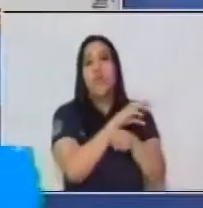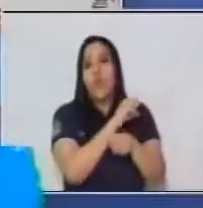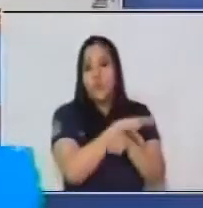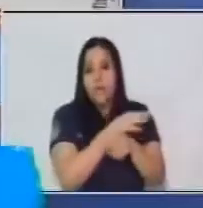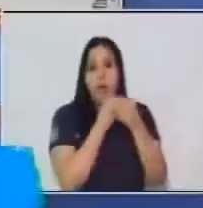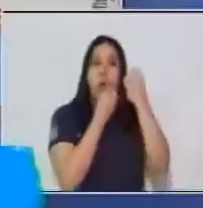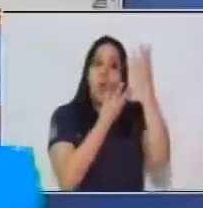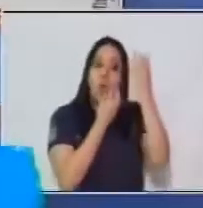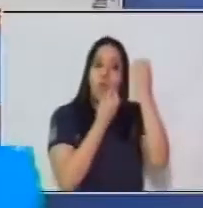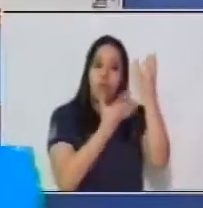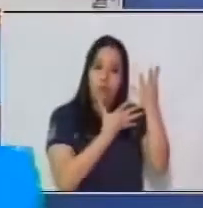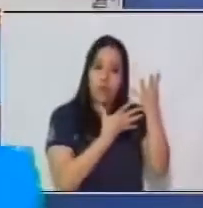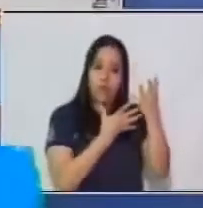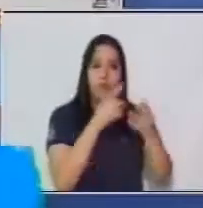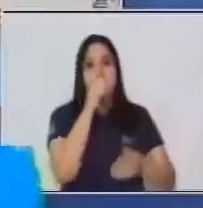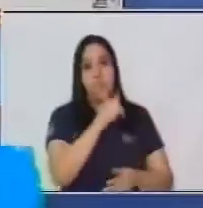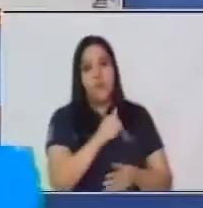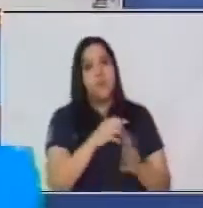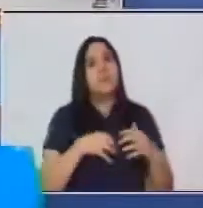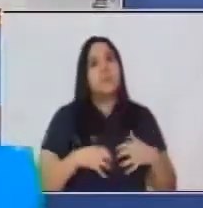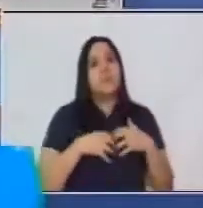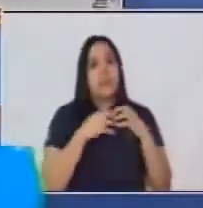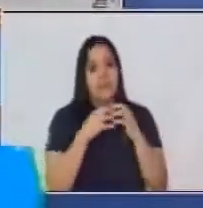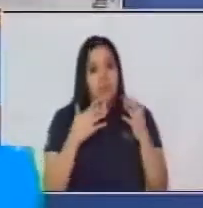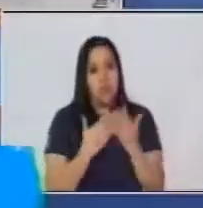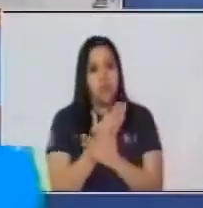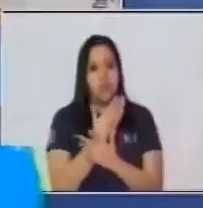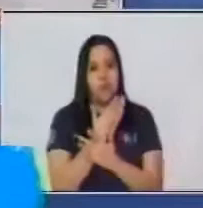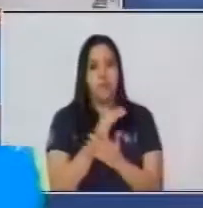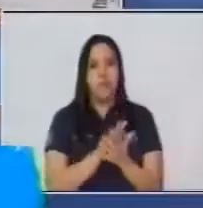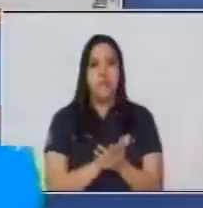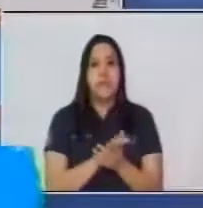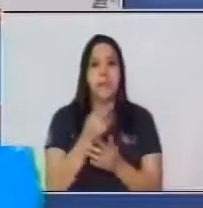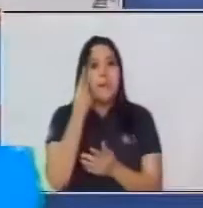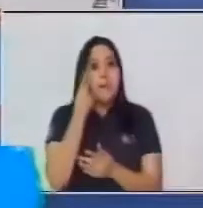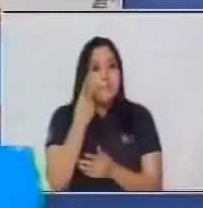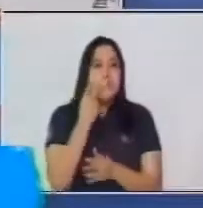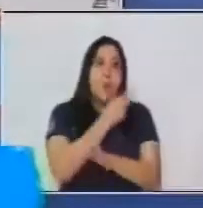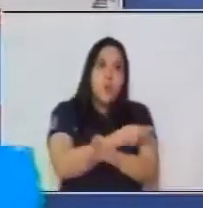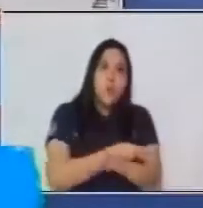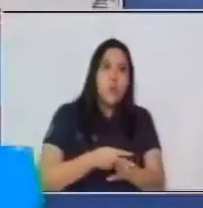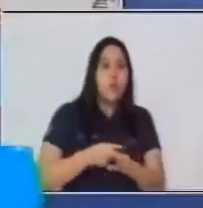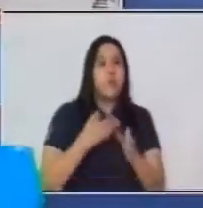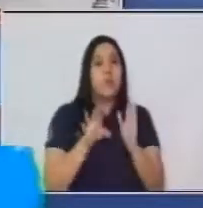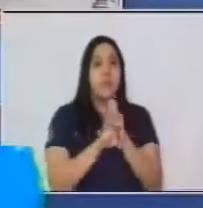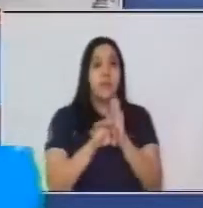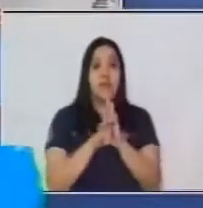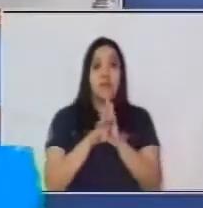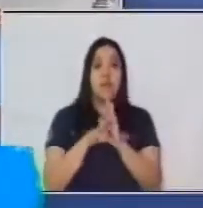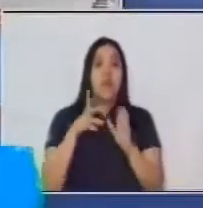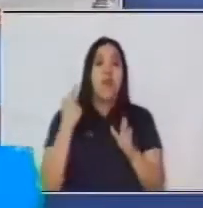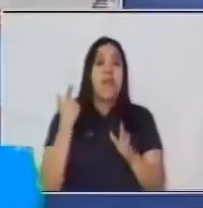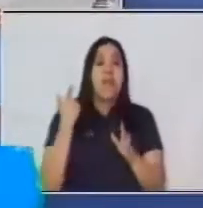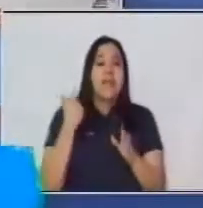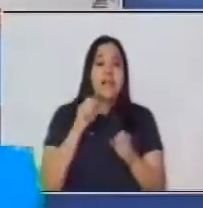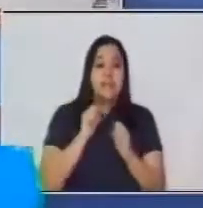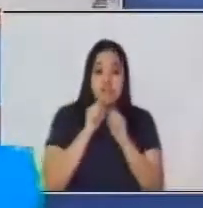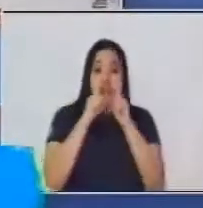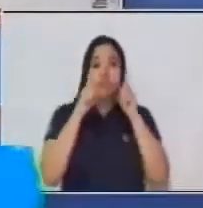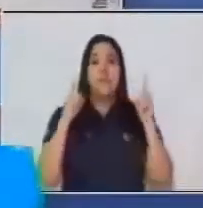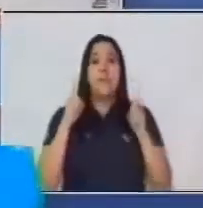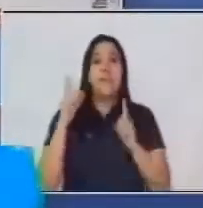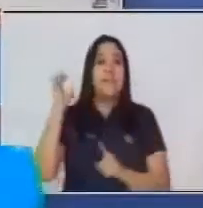sociedad. Por eso es que se han creado. Y para hacer un poco de historia, tal vez la tira cómica aparece en Inglaterra, un país del continente